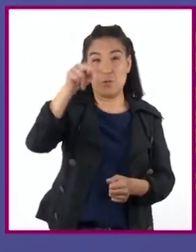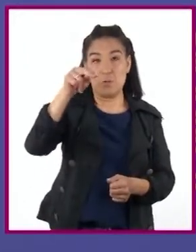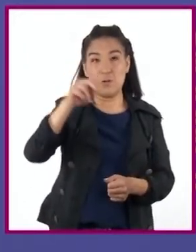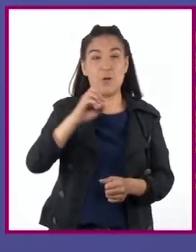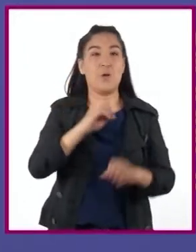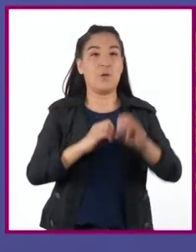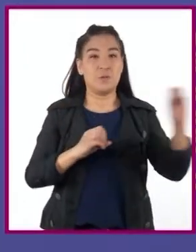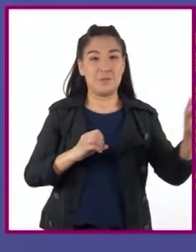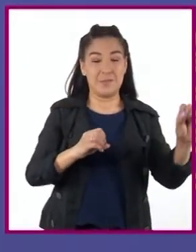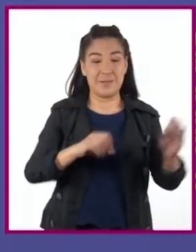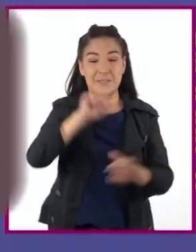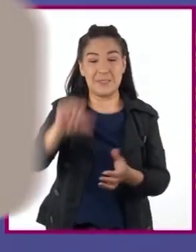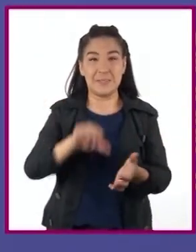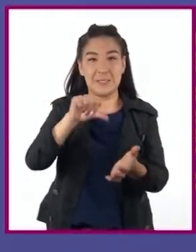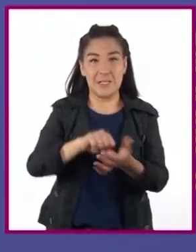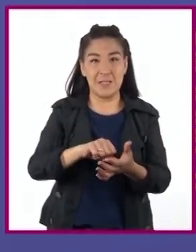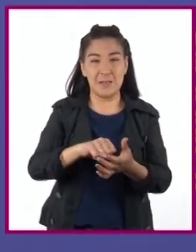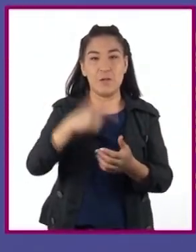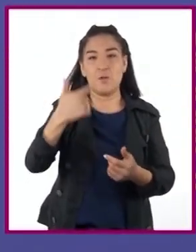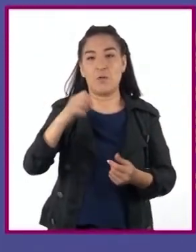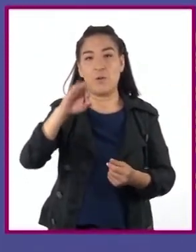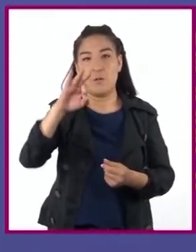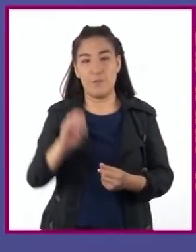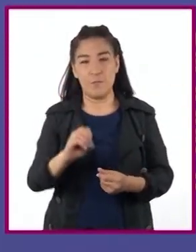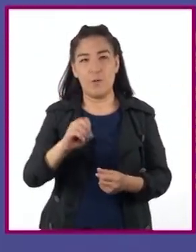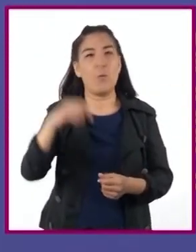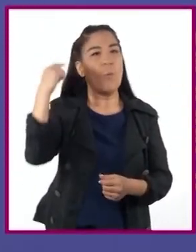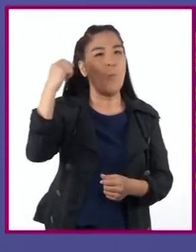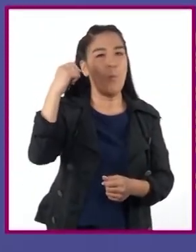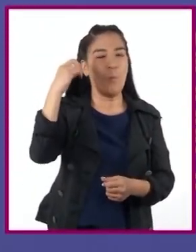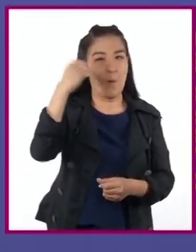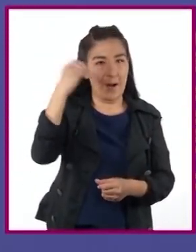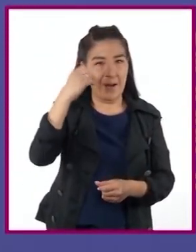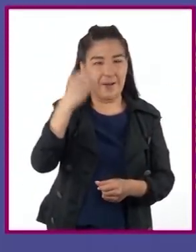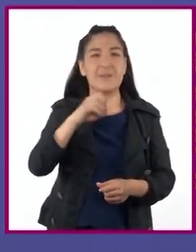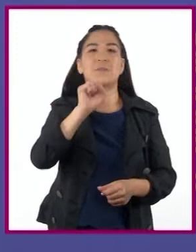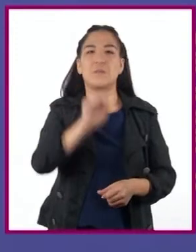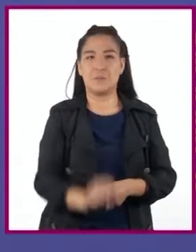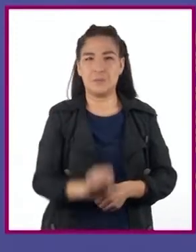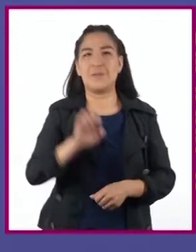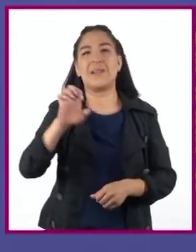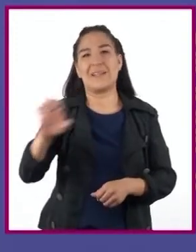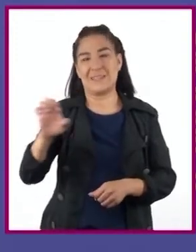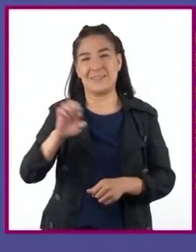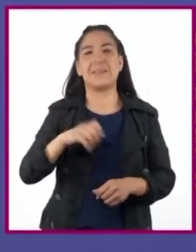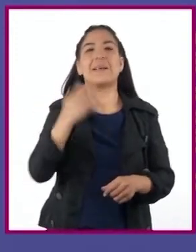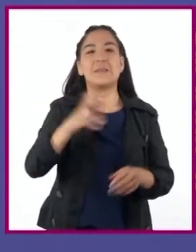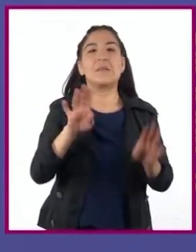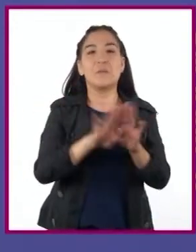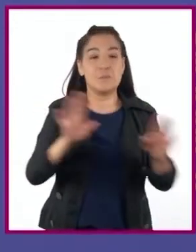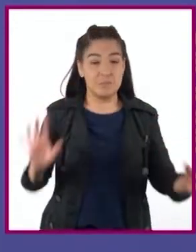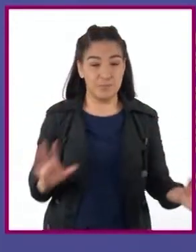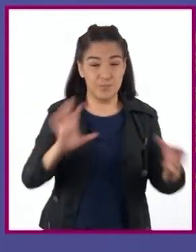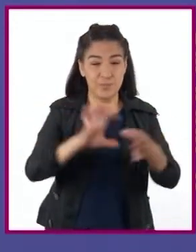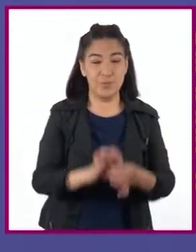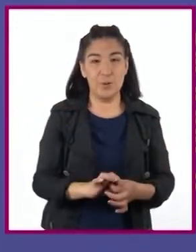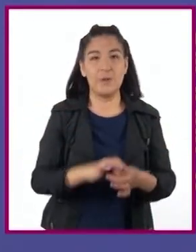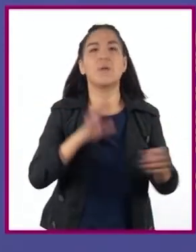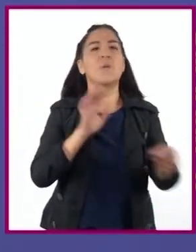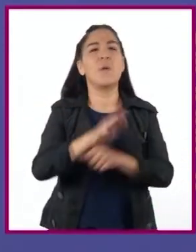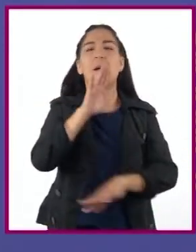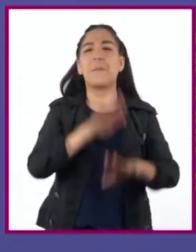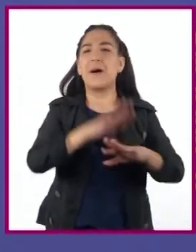occidente, centro, Golfo, Oaxaca y sureste. Un elemento común en todas estas culturas fue la